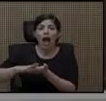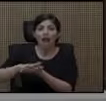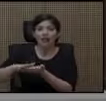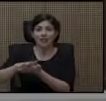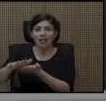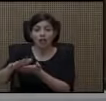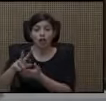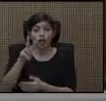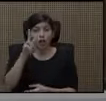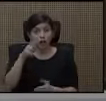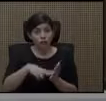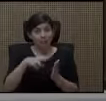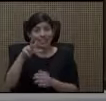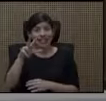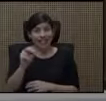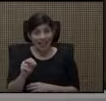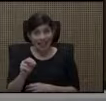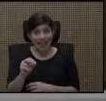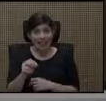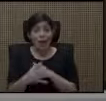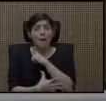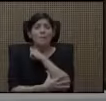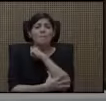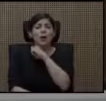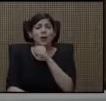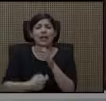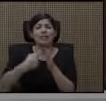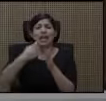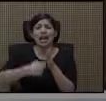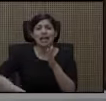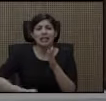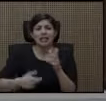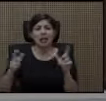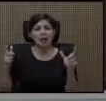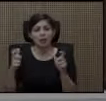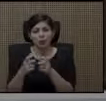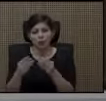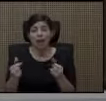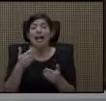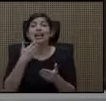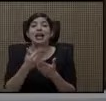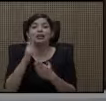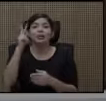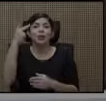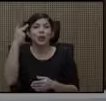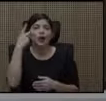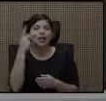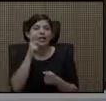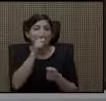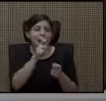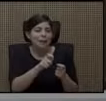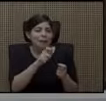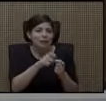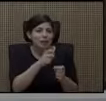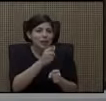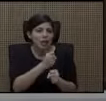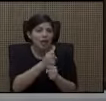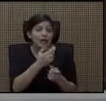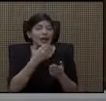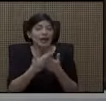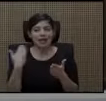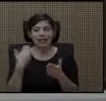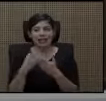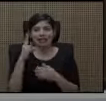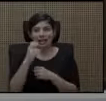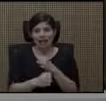más tardar la eliminación de la pobreza extrema gracias a la política social de precisión que hemos desarrollado en los últimos 7 años así